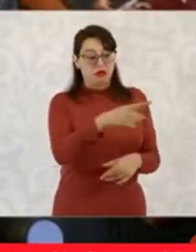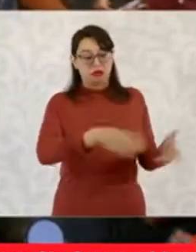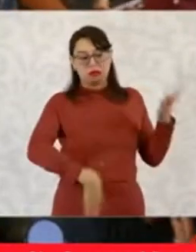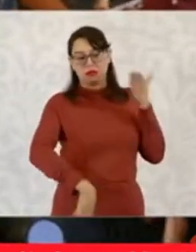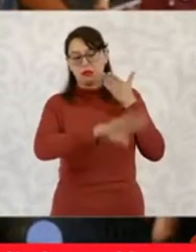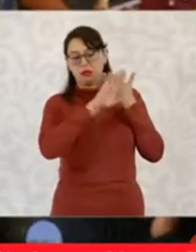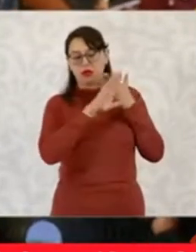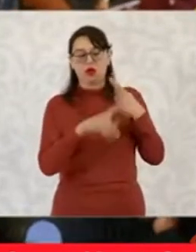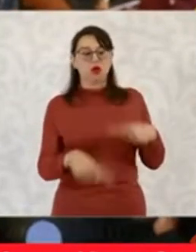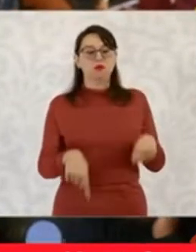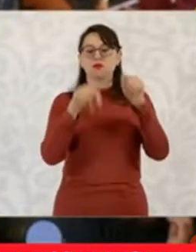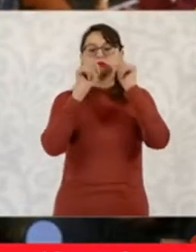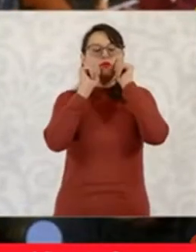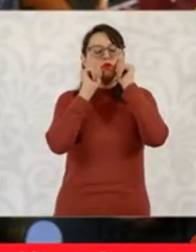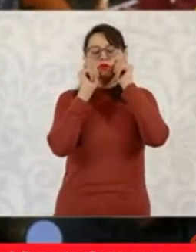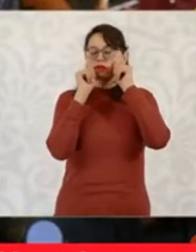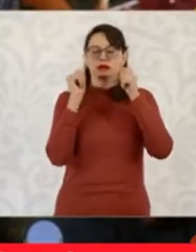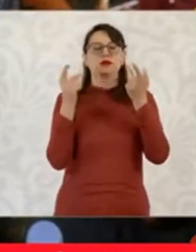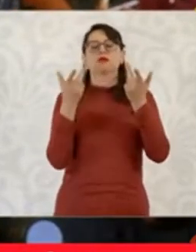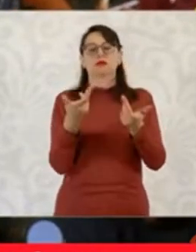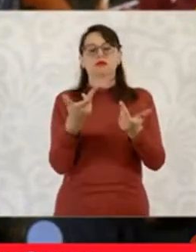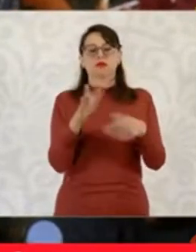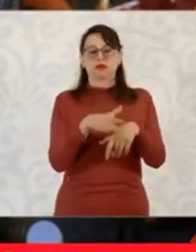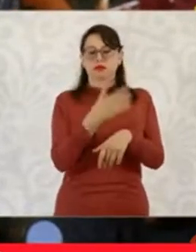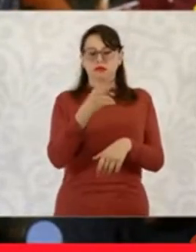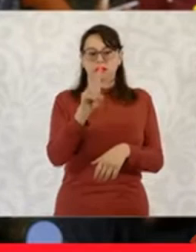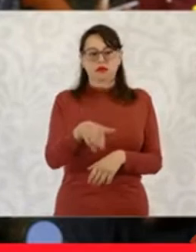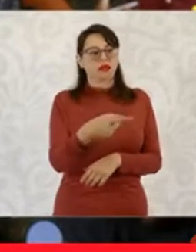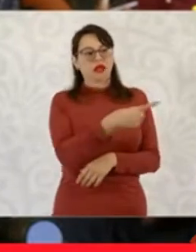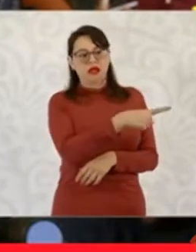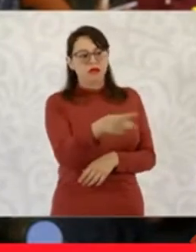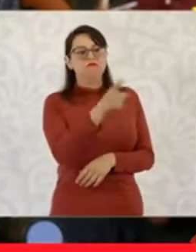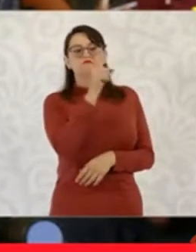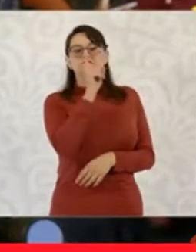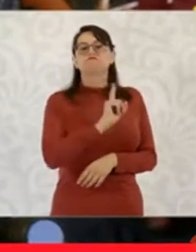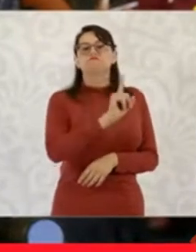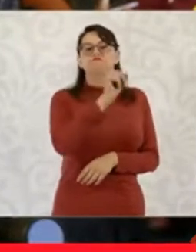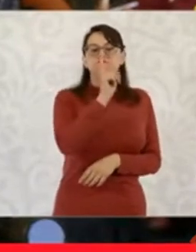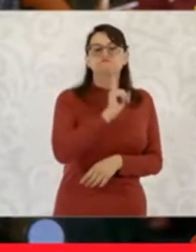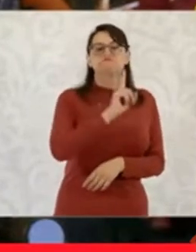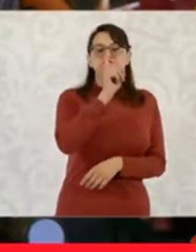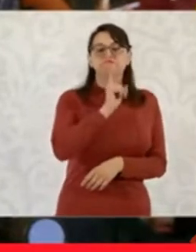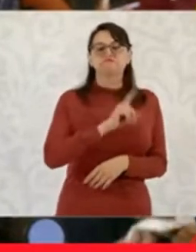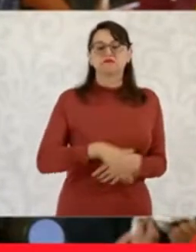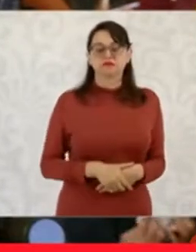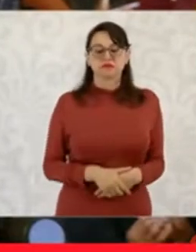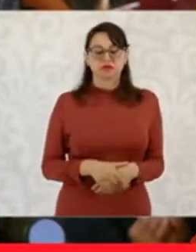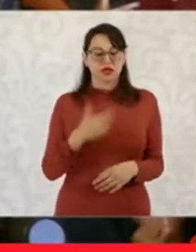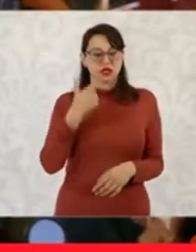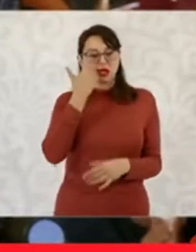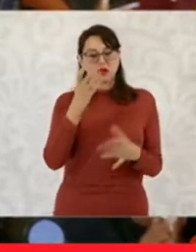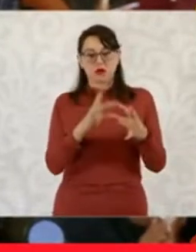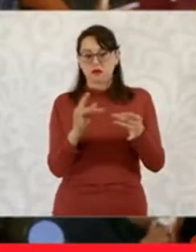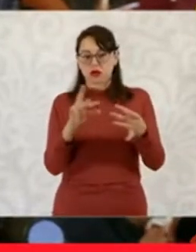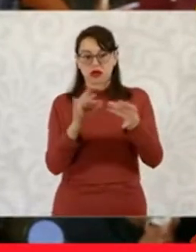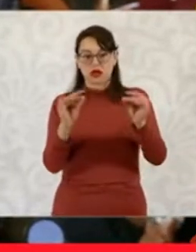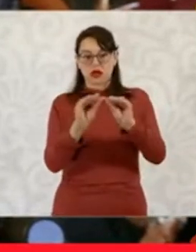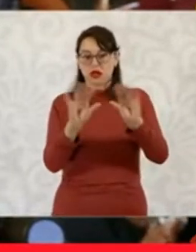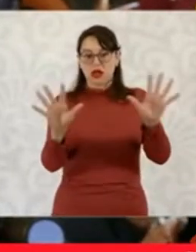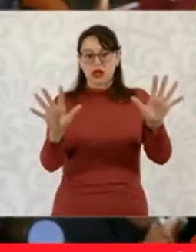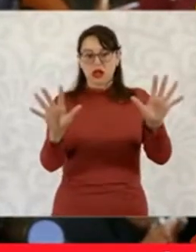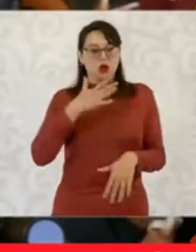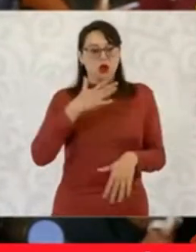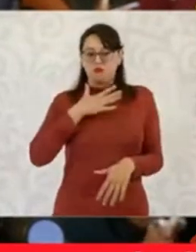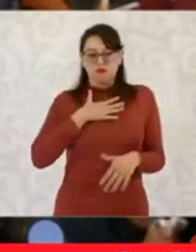pero es una campaña también muy difamatoria. Lo dejo en claro, yo pagué mis